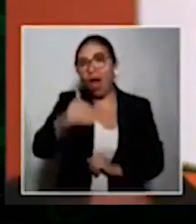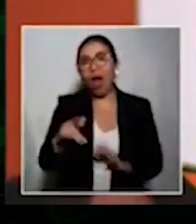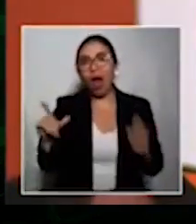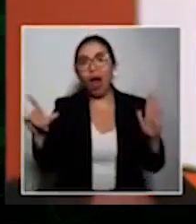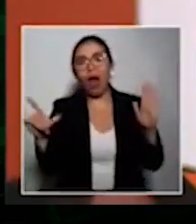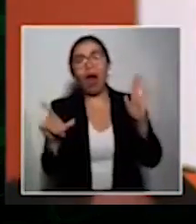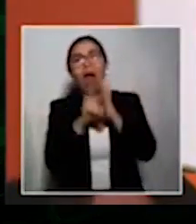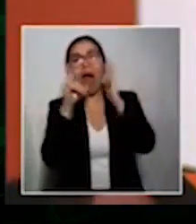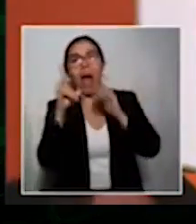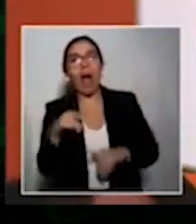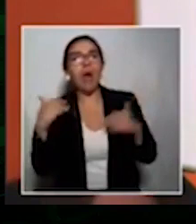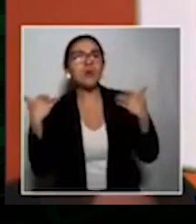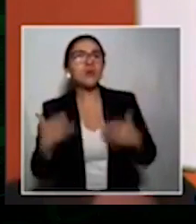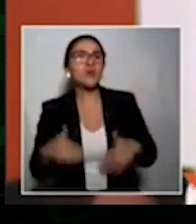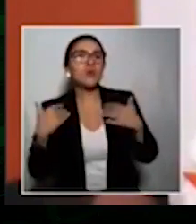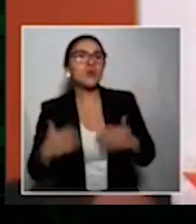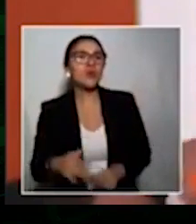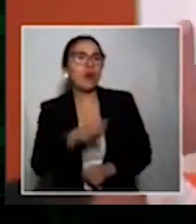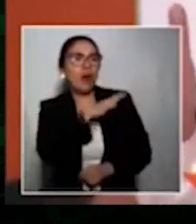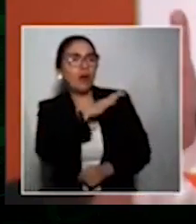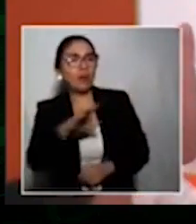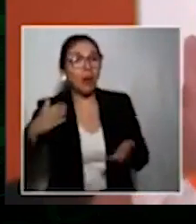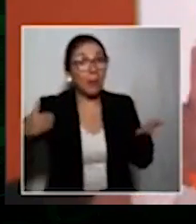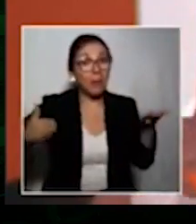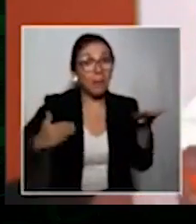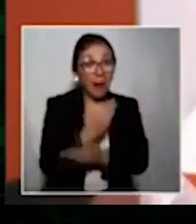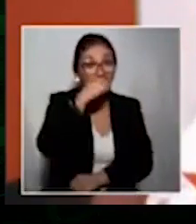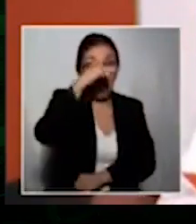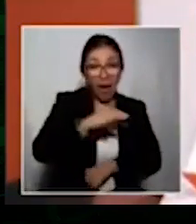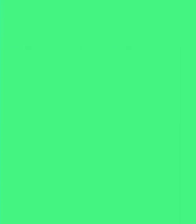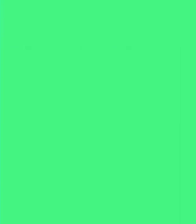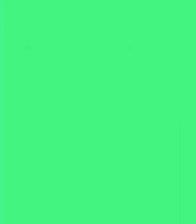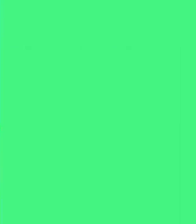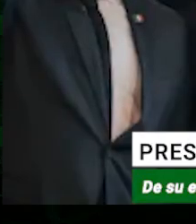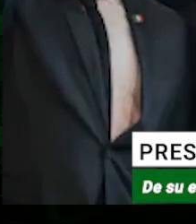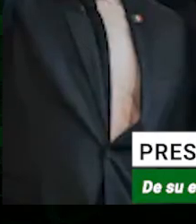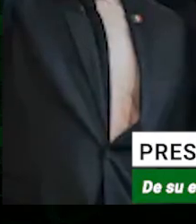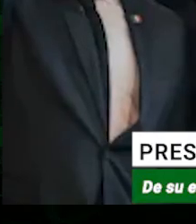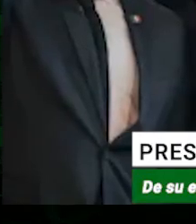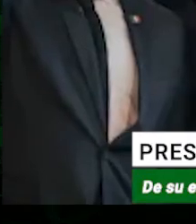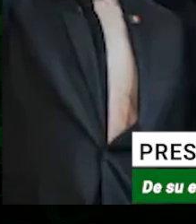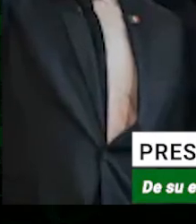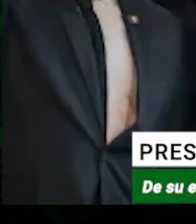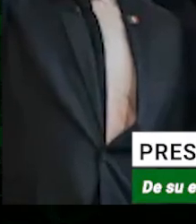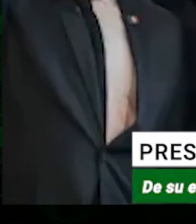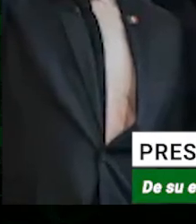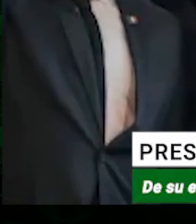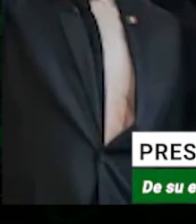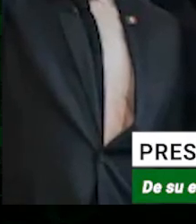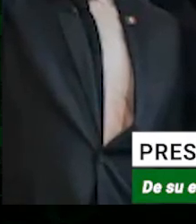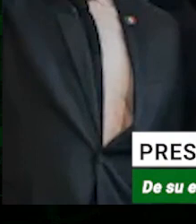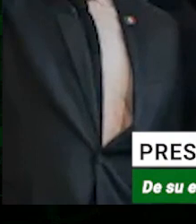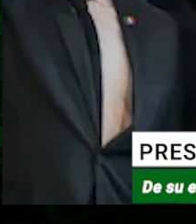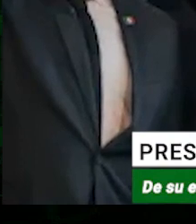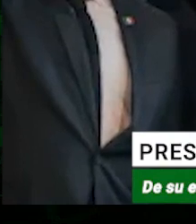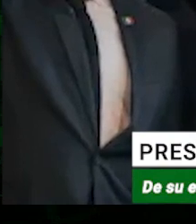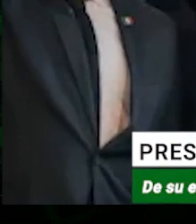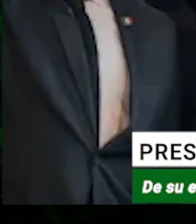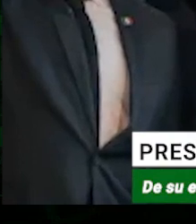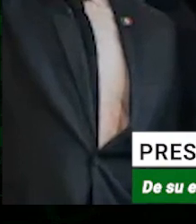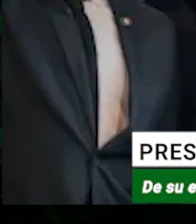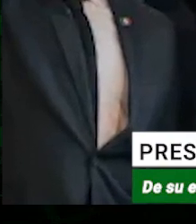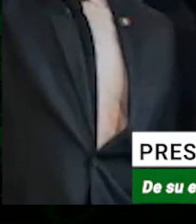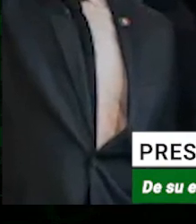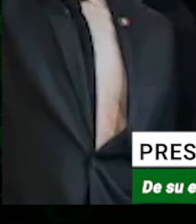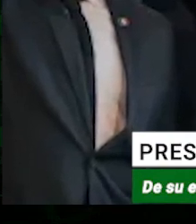es meterse con Movimiento Ciudadano. Xóchitl Gálvez Ruiz, precandidata de Fuerza de Corazón